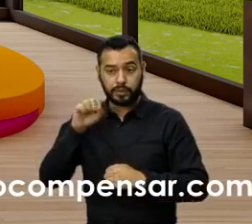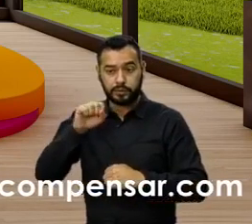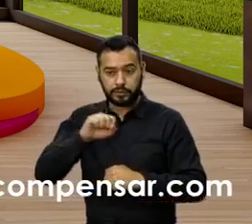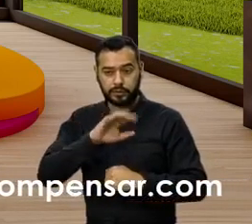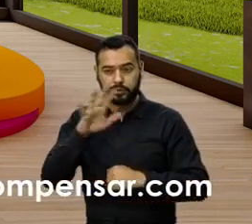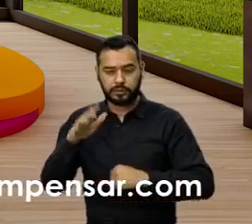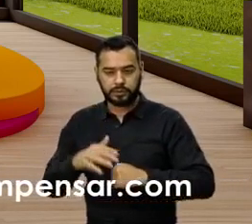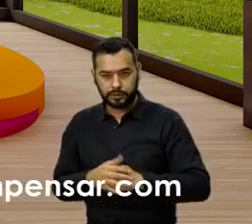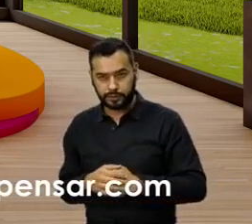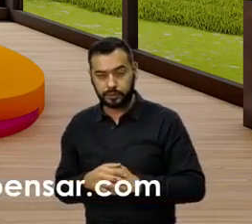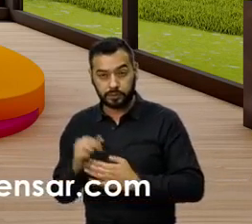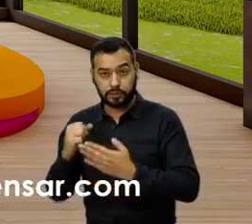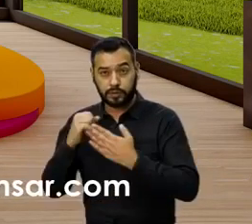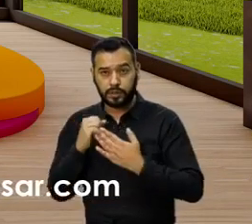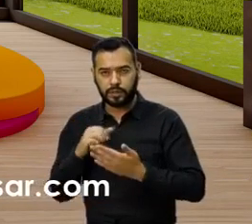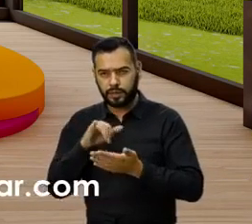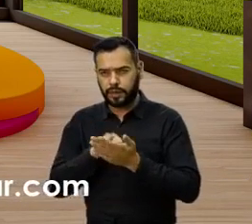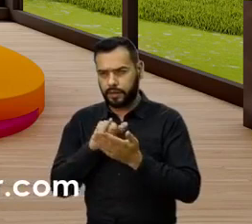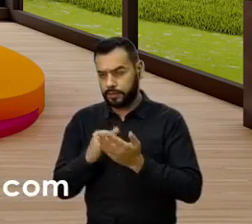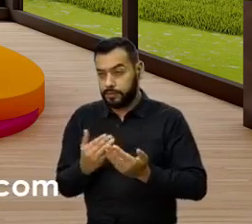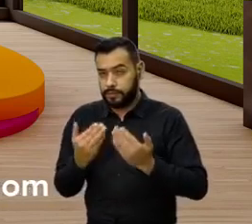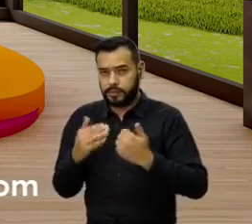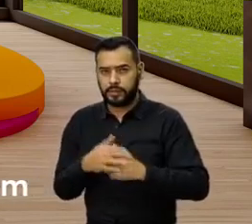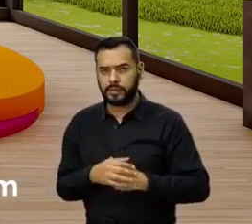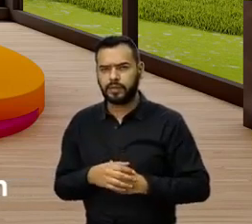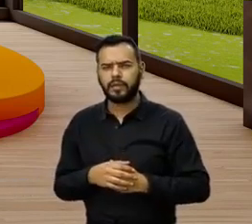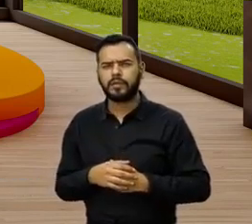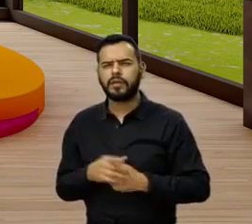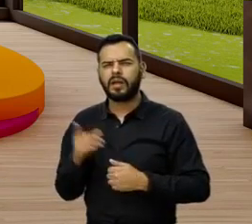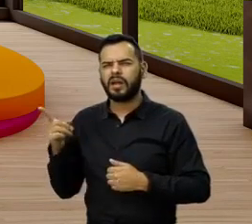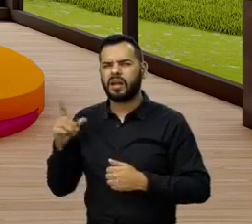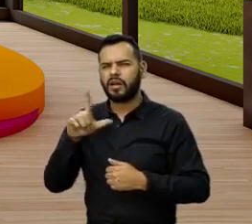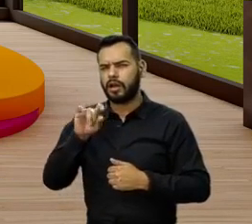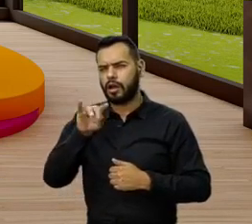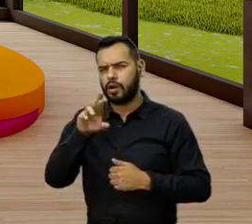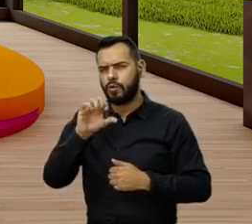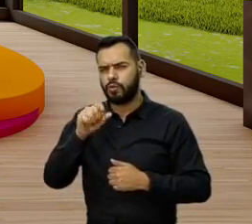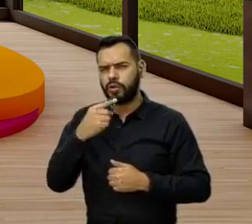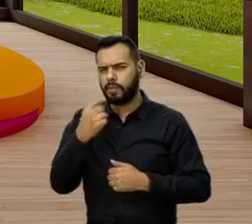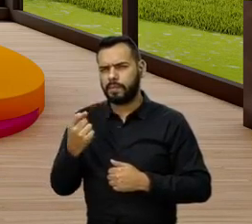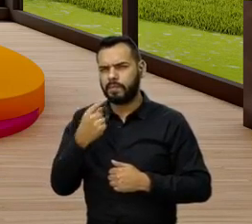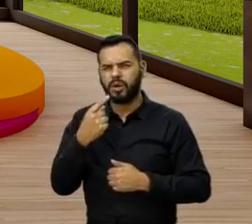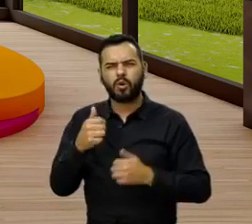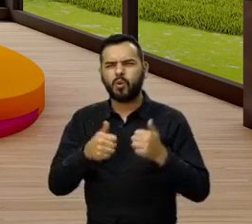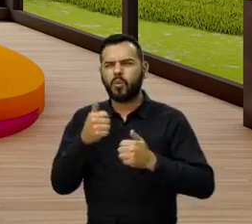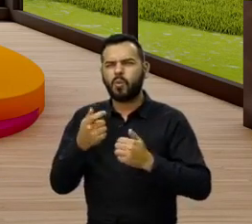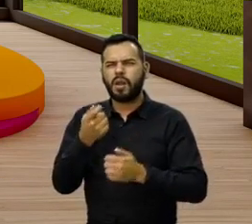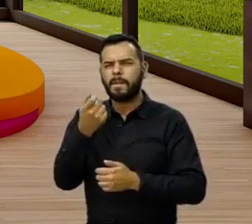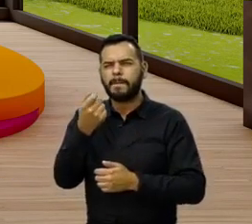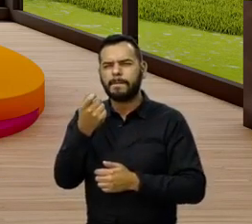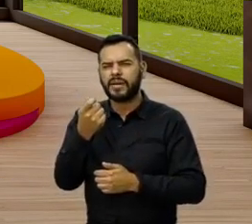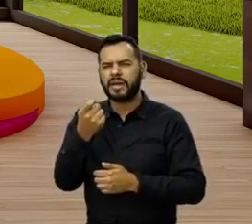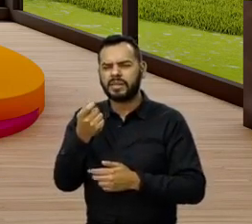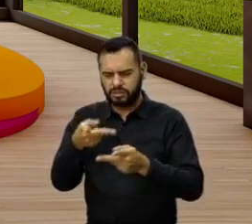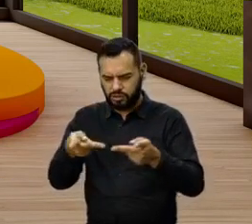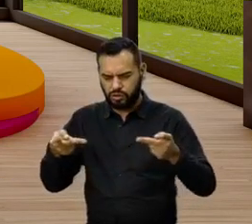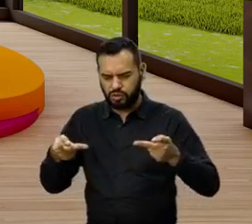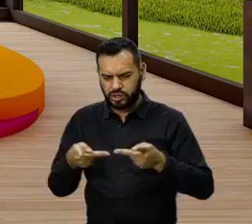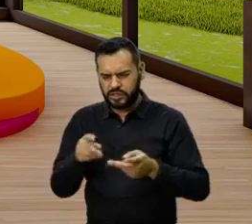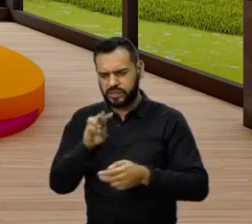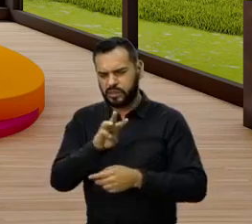es una gran ayuda este también es un beneficio bueno laura ramírez nos dice cuál es el precio del apartamento de